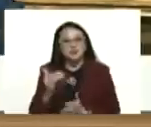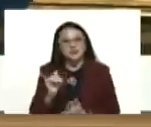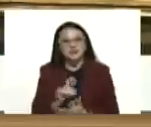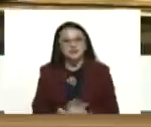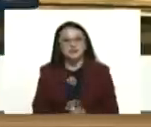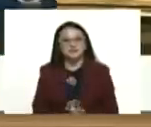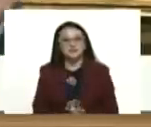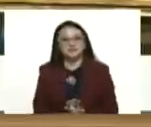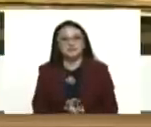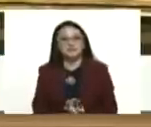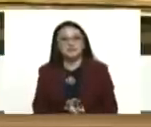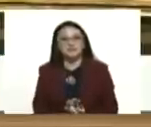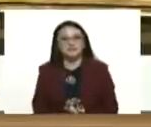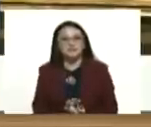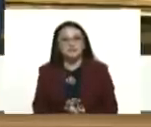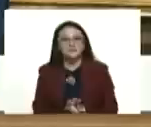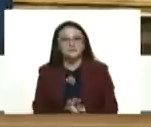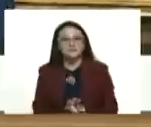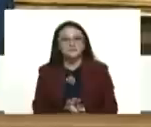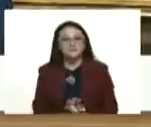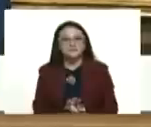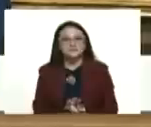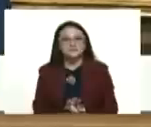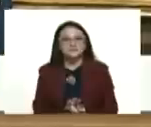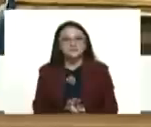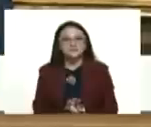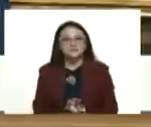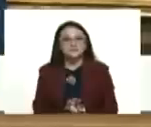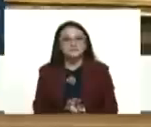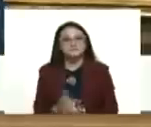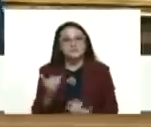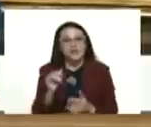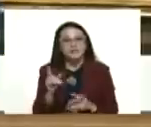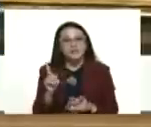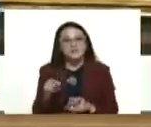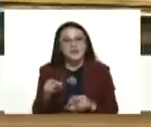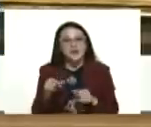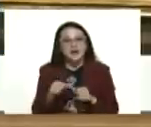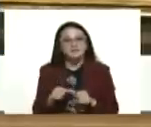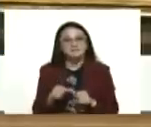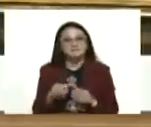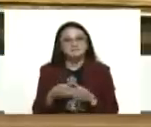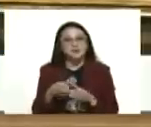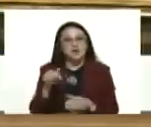Y tiene una fracción aquí, claro. Pequeñita, pero la tiene.